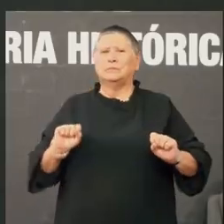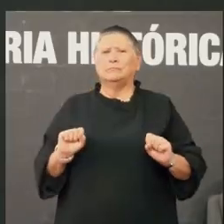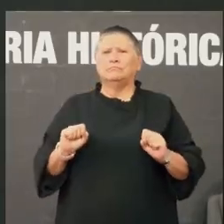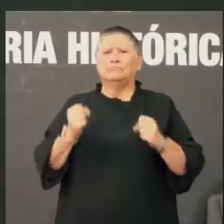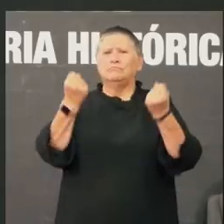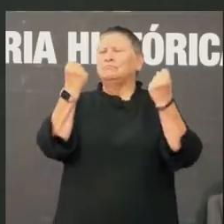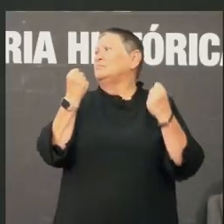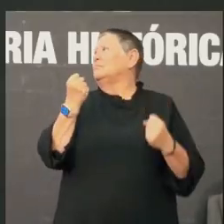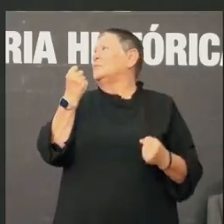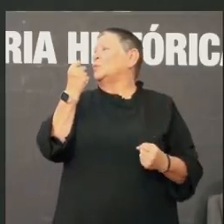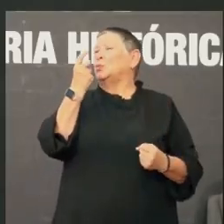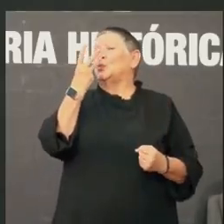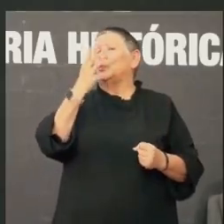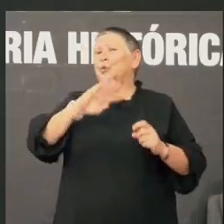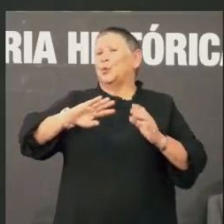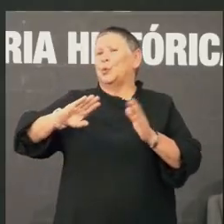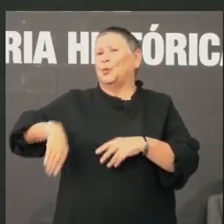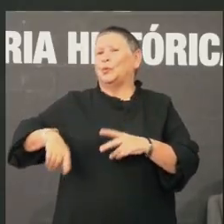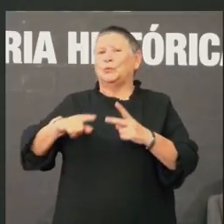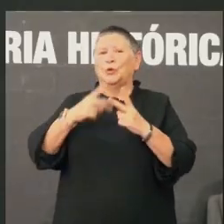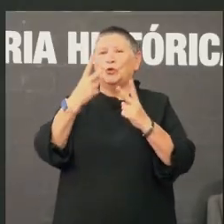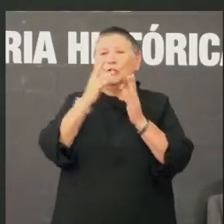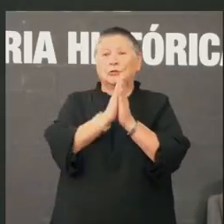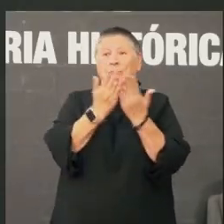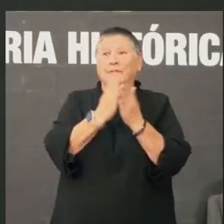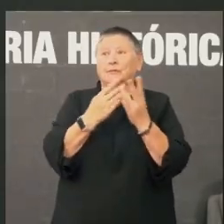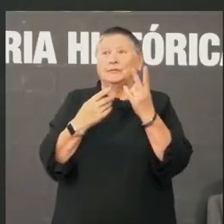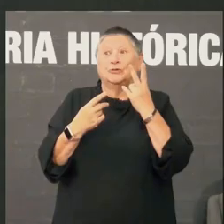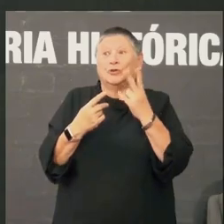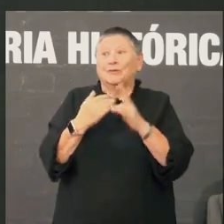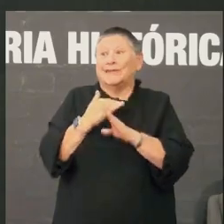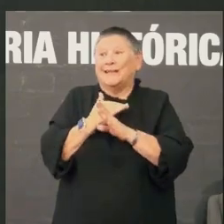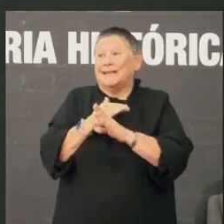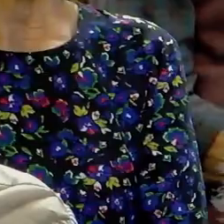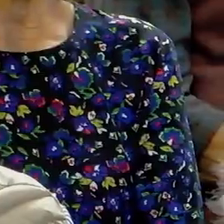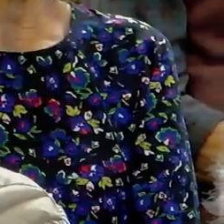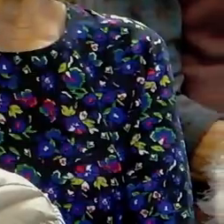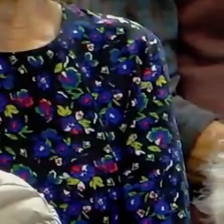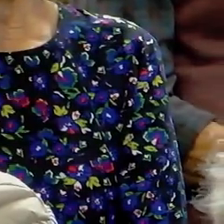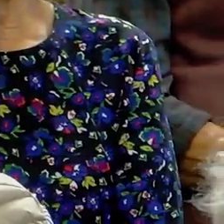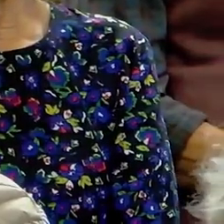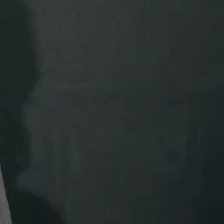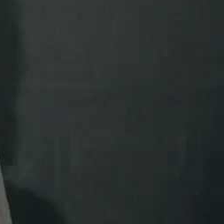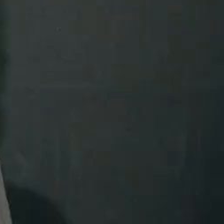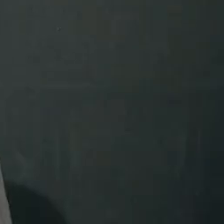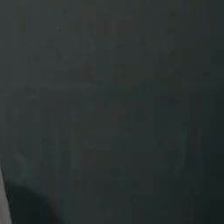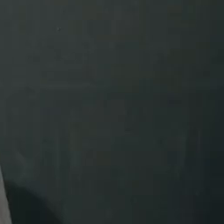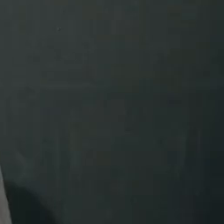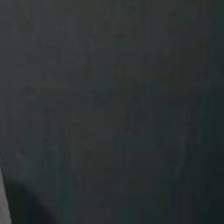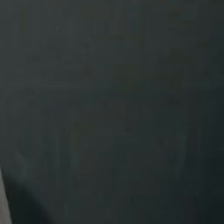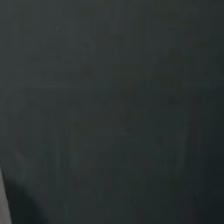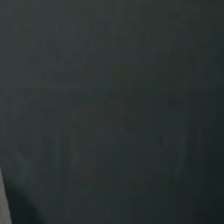Do último número só sobrevivieron dos exemplares. O resto fueron queimados.